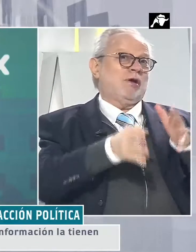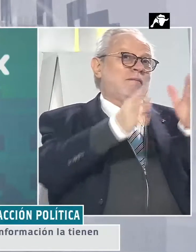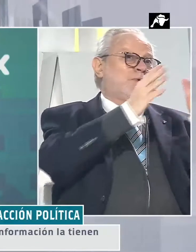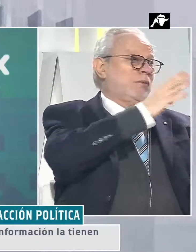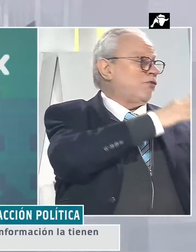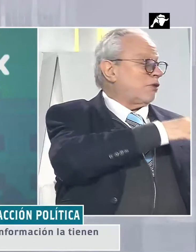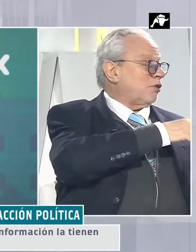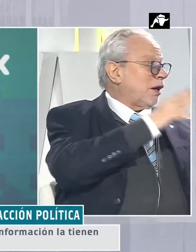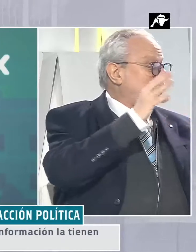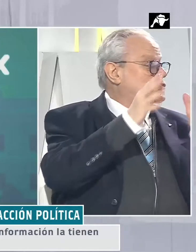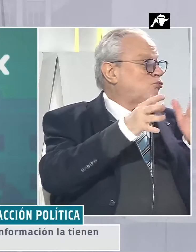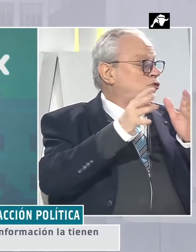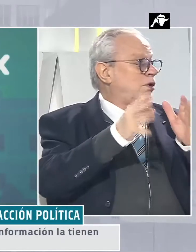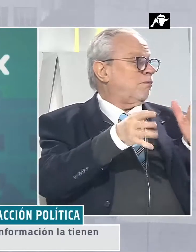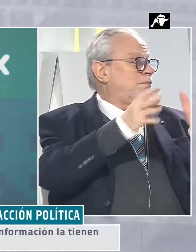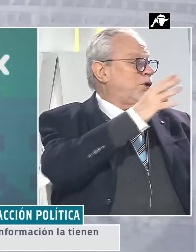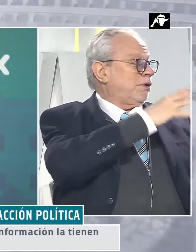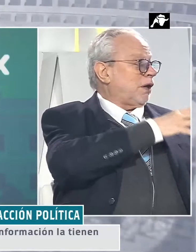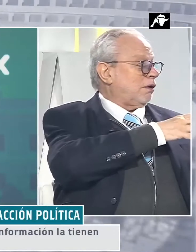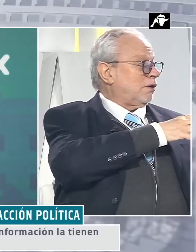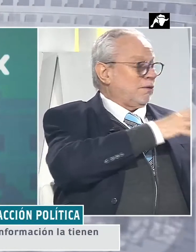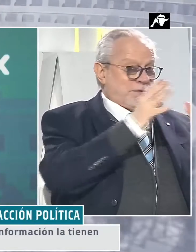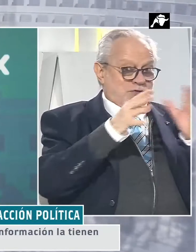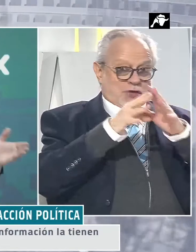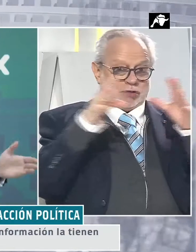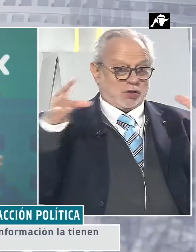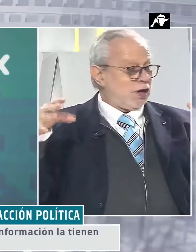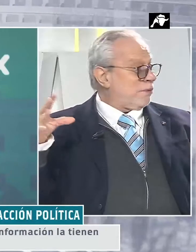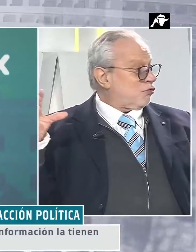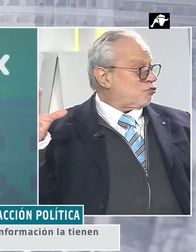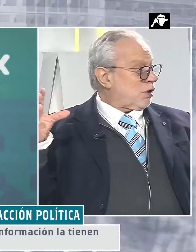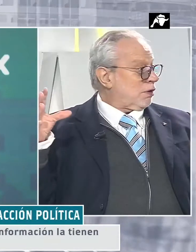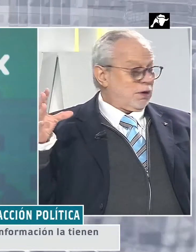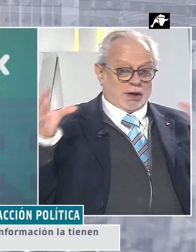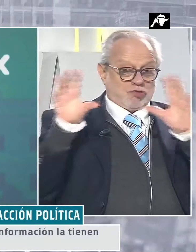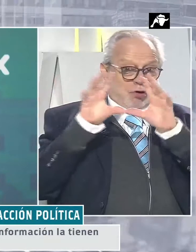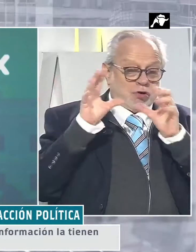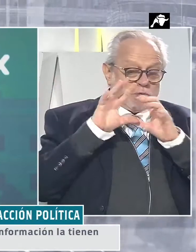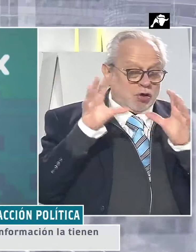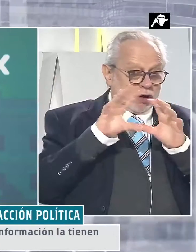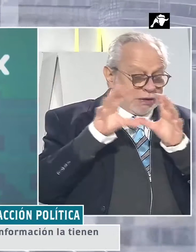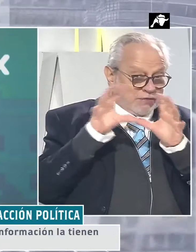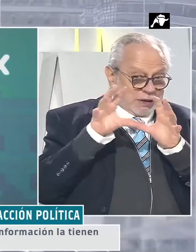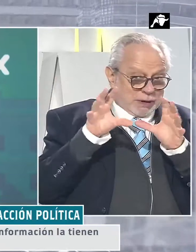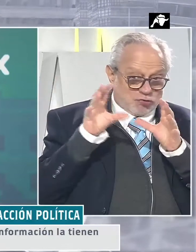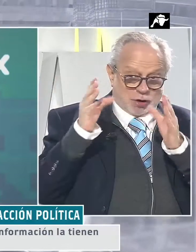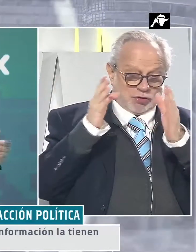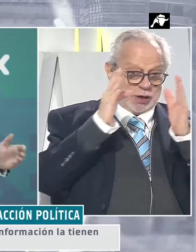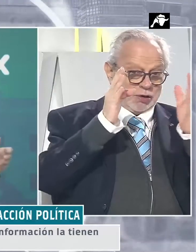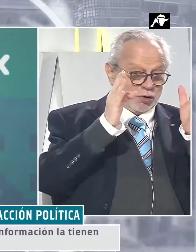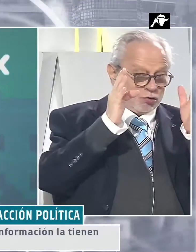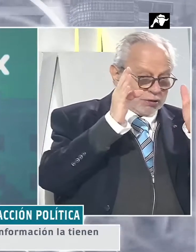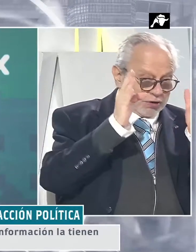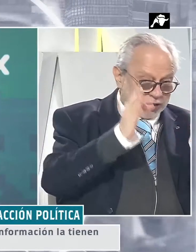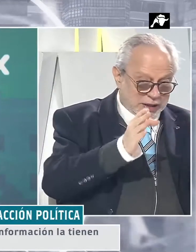hecho es podemizarse. Ha hecho un PSOE podemita. Esa es una teoría preciosa. Lo único que hace falta para eso es